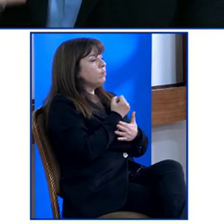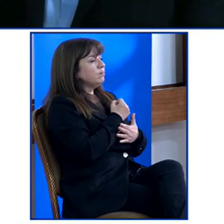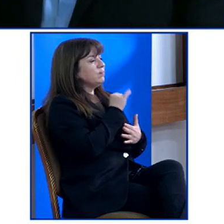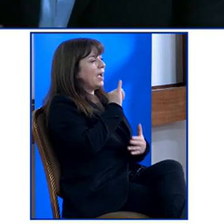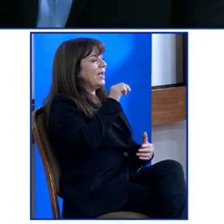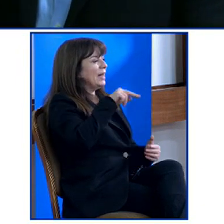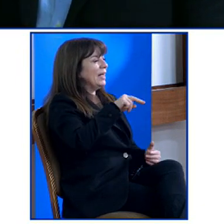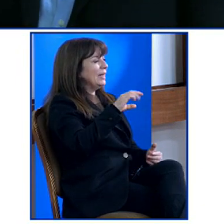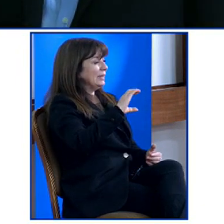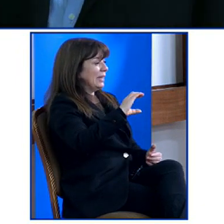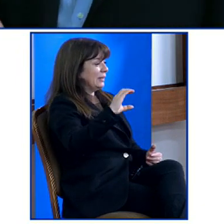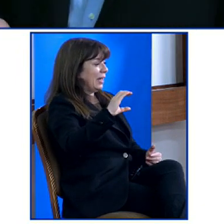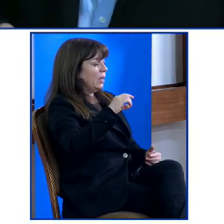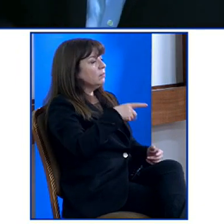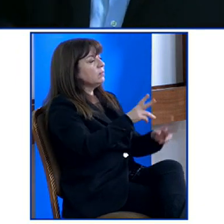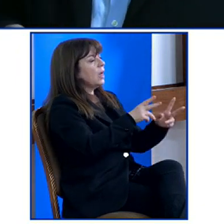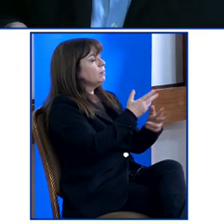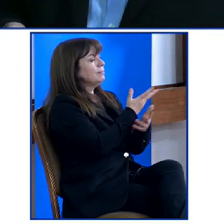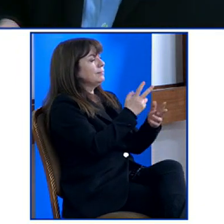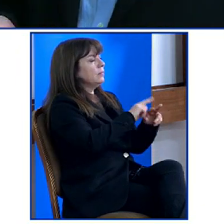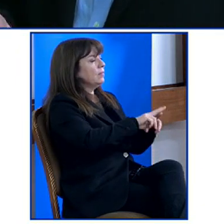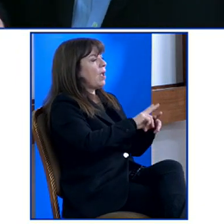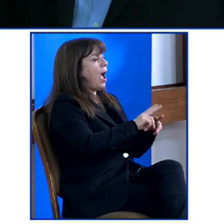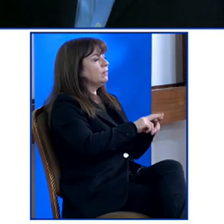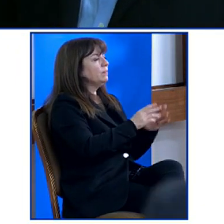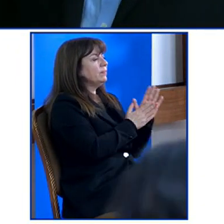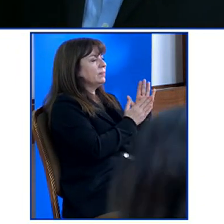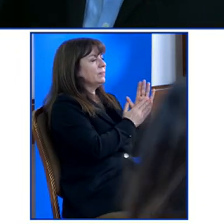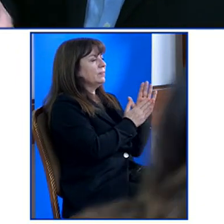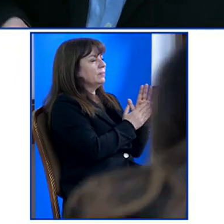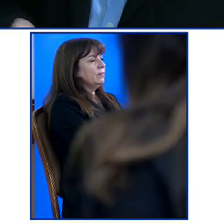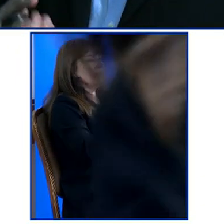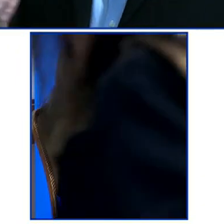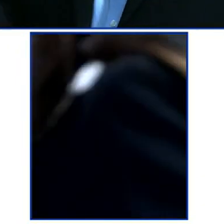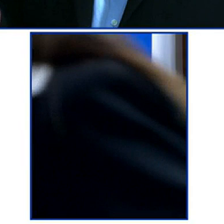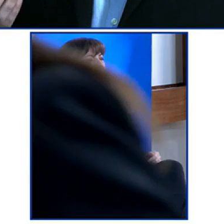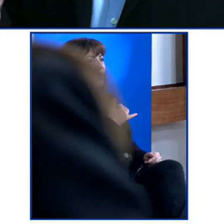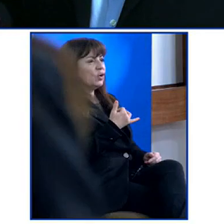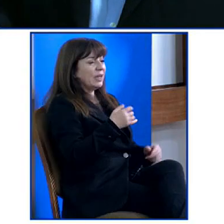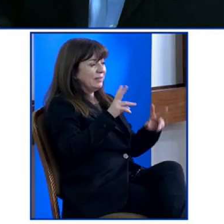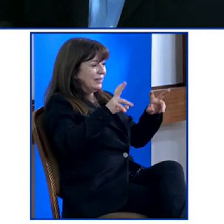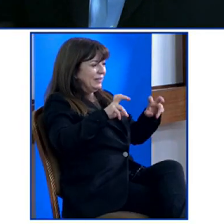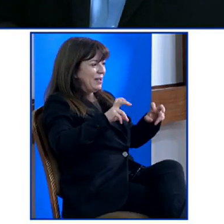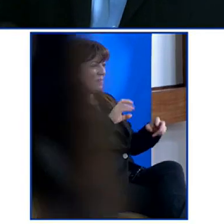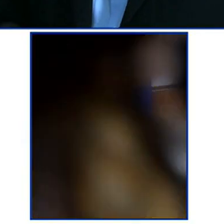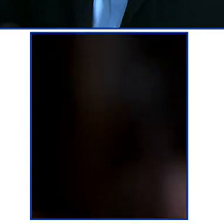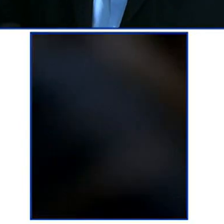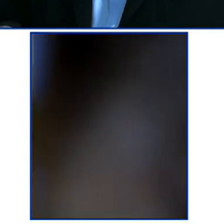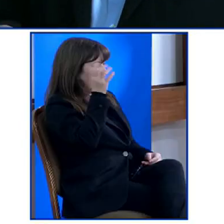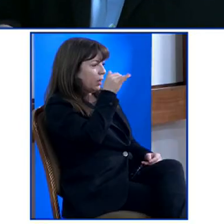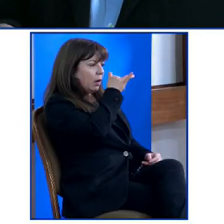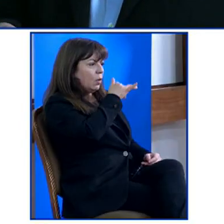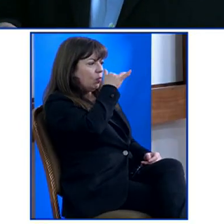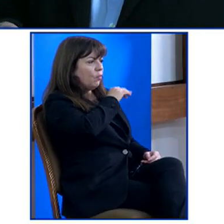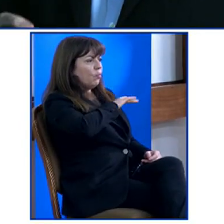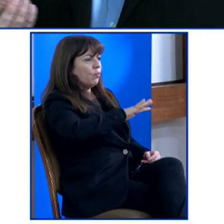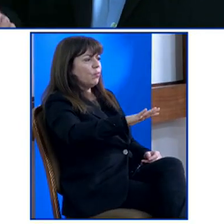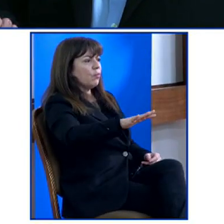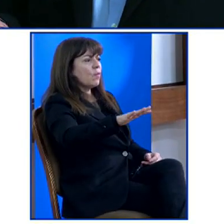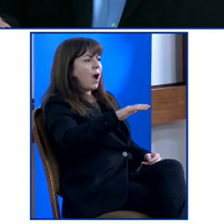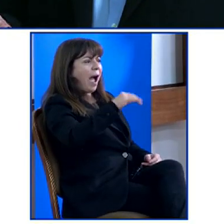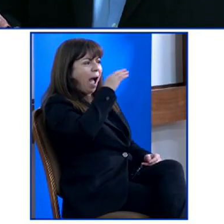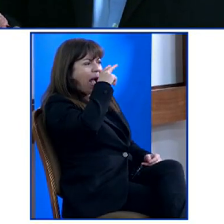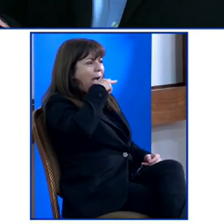MCC nos ha permitido generar evidencia relevante sobre el clima, contaminación del aire